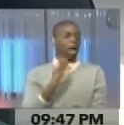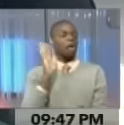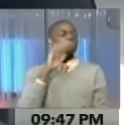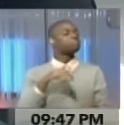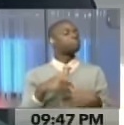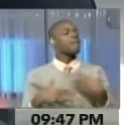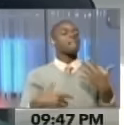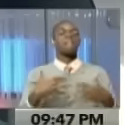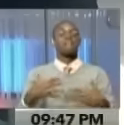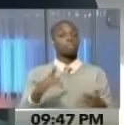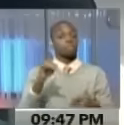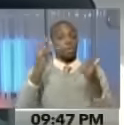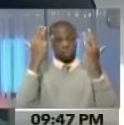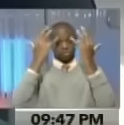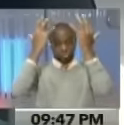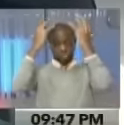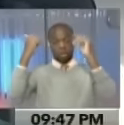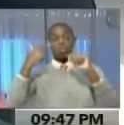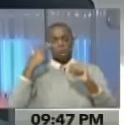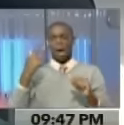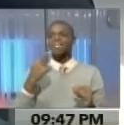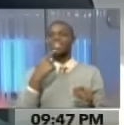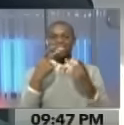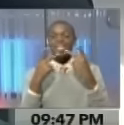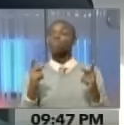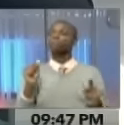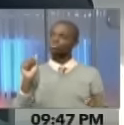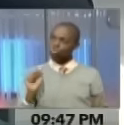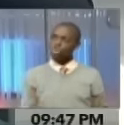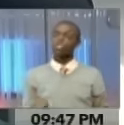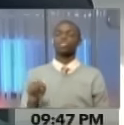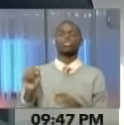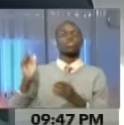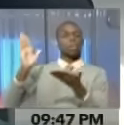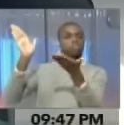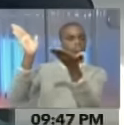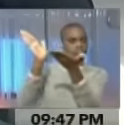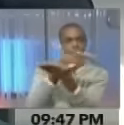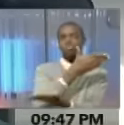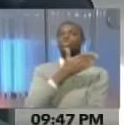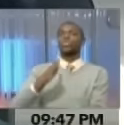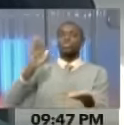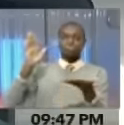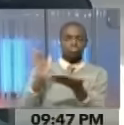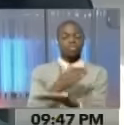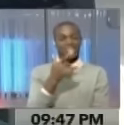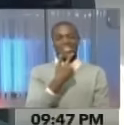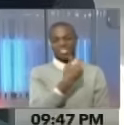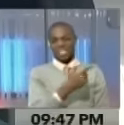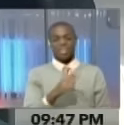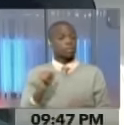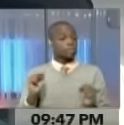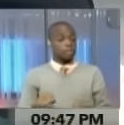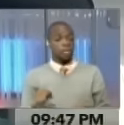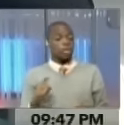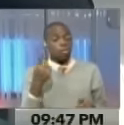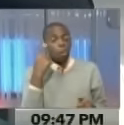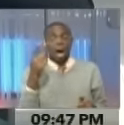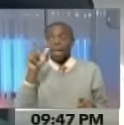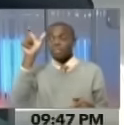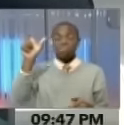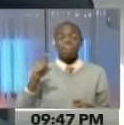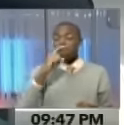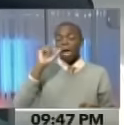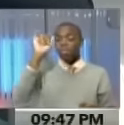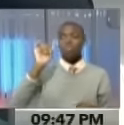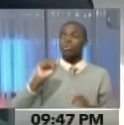eh el derrocamiento que en resumen lo que implicaba era lo sigue defendiendo además sí no y que lo que implicaba era salida violenta del presidente maduro no